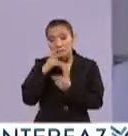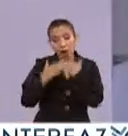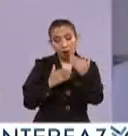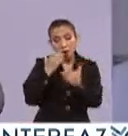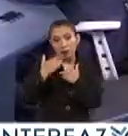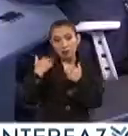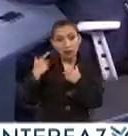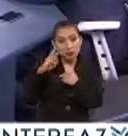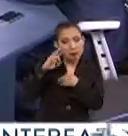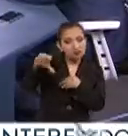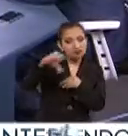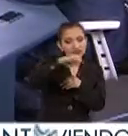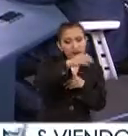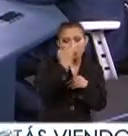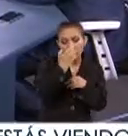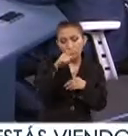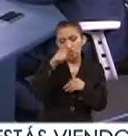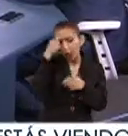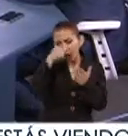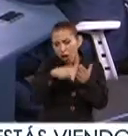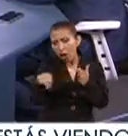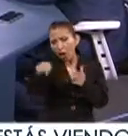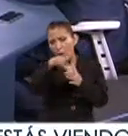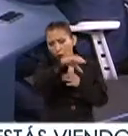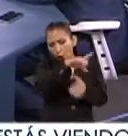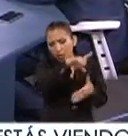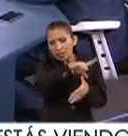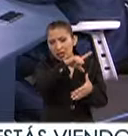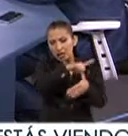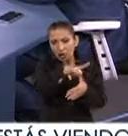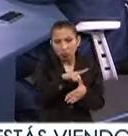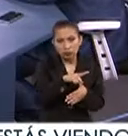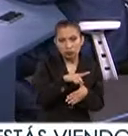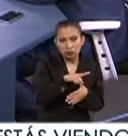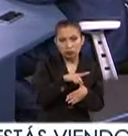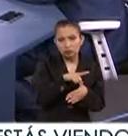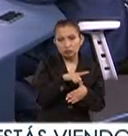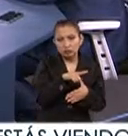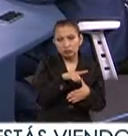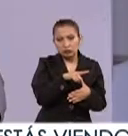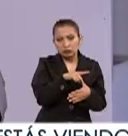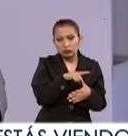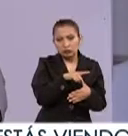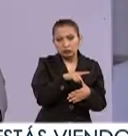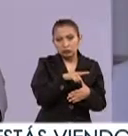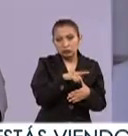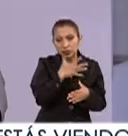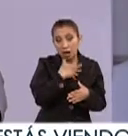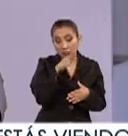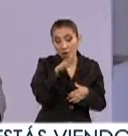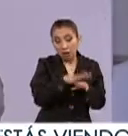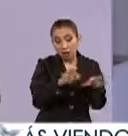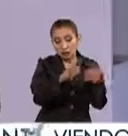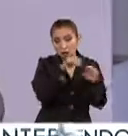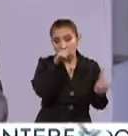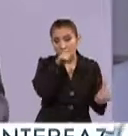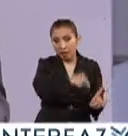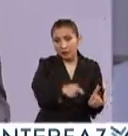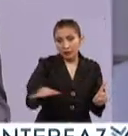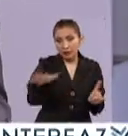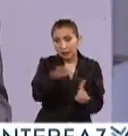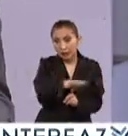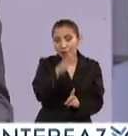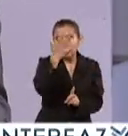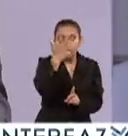y los mercados. Y yo confío en que los mercados latinoamericanos tengan un papel mucho más importante dentro de